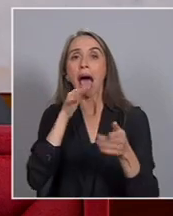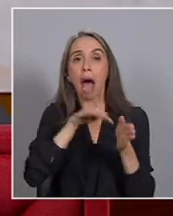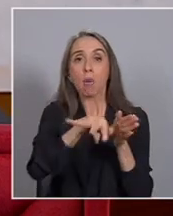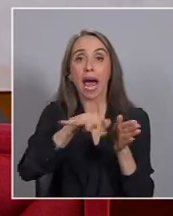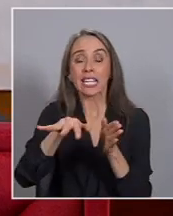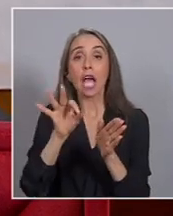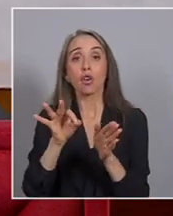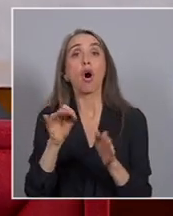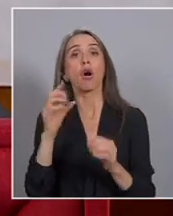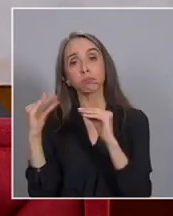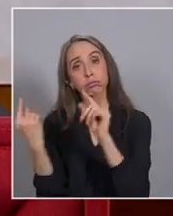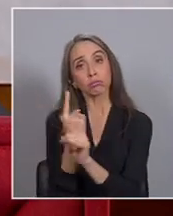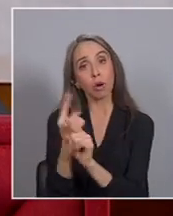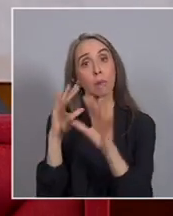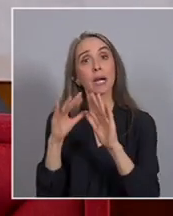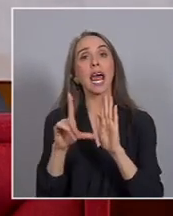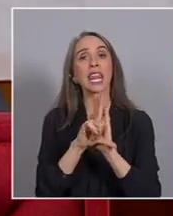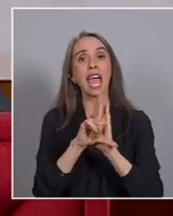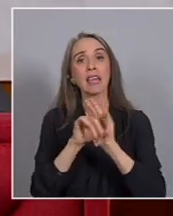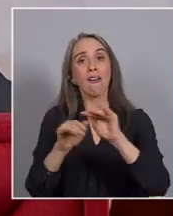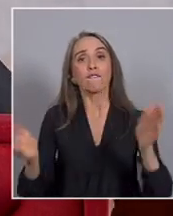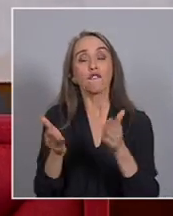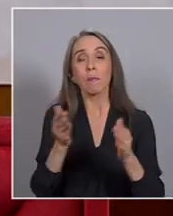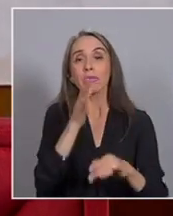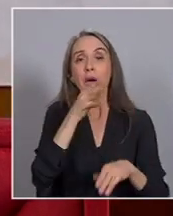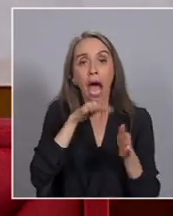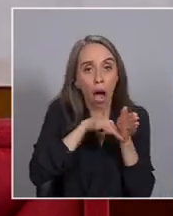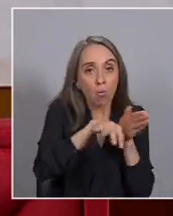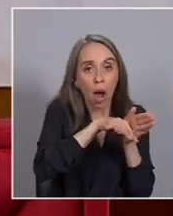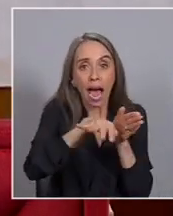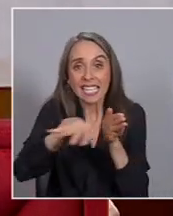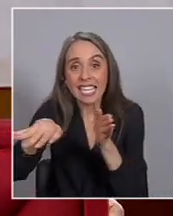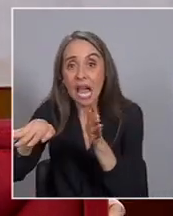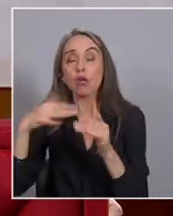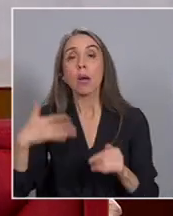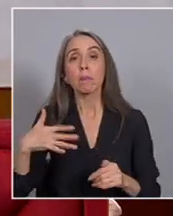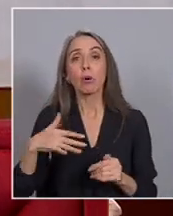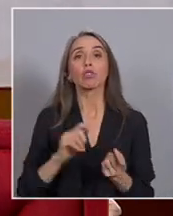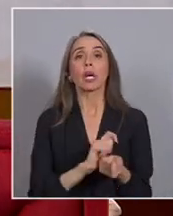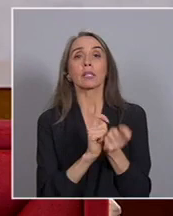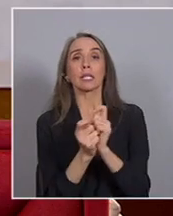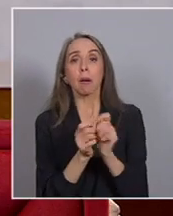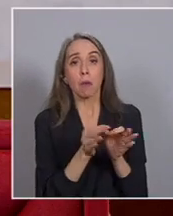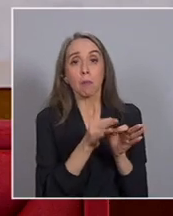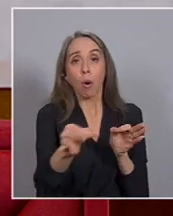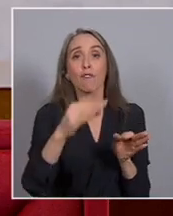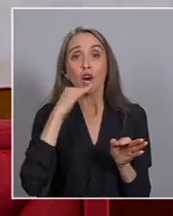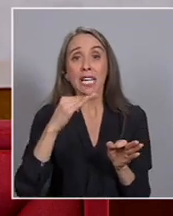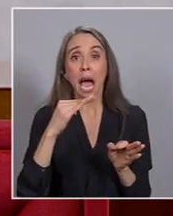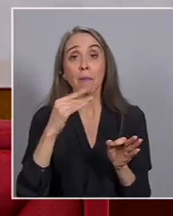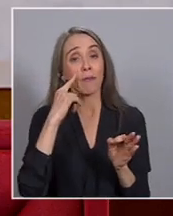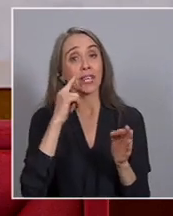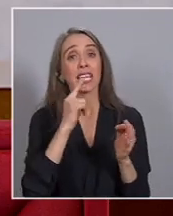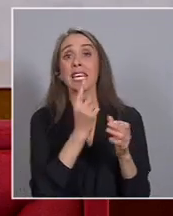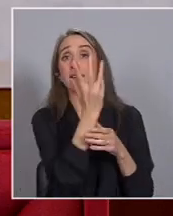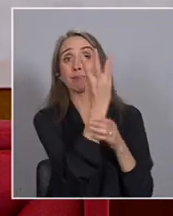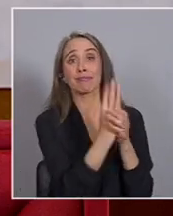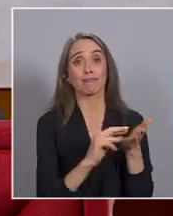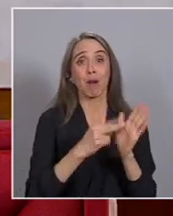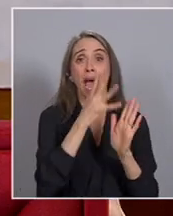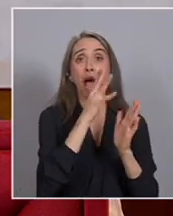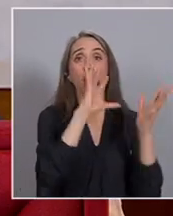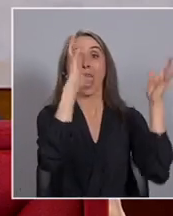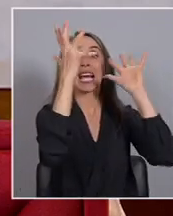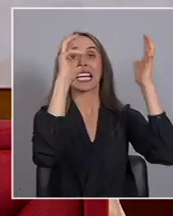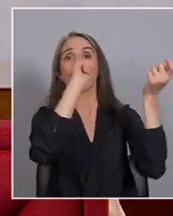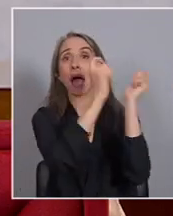con convicción y diálogo el avance de la ley de fomento al riego, que va a establecer mecanismos claves para la adaptación del sector agrícola al cambio climático, para focalizar